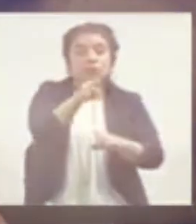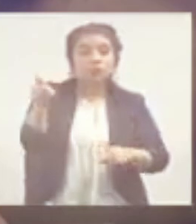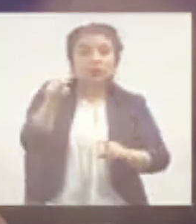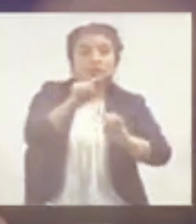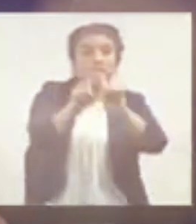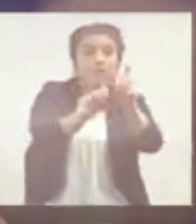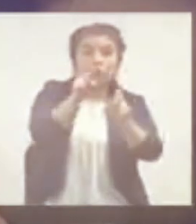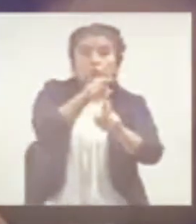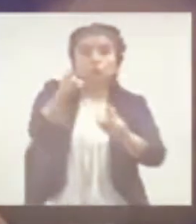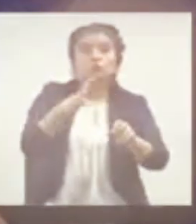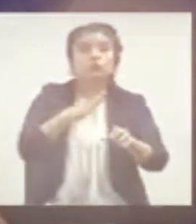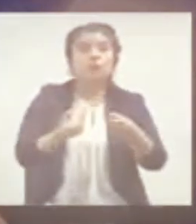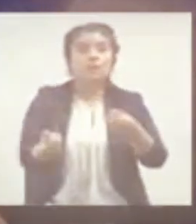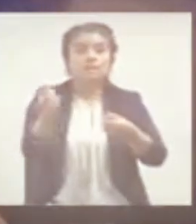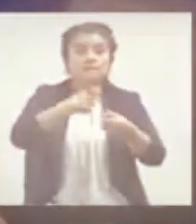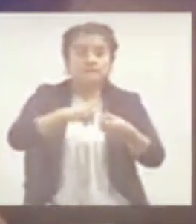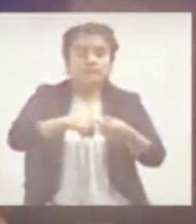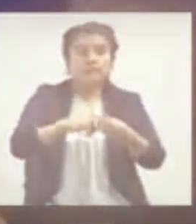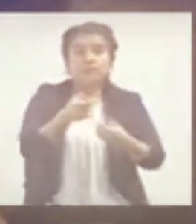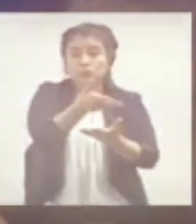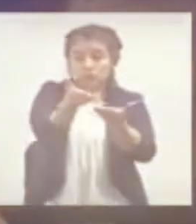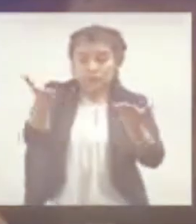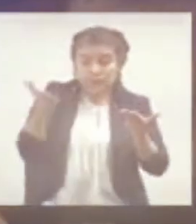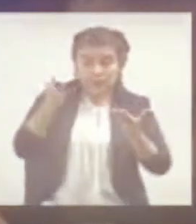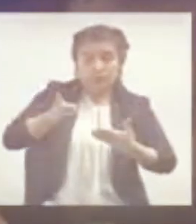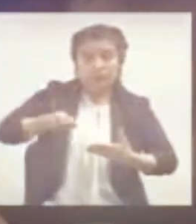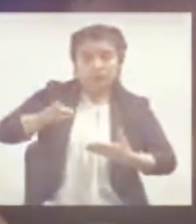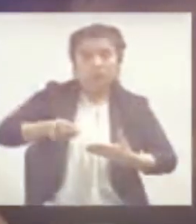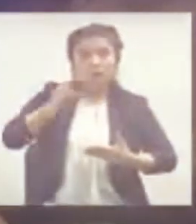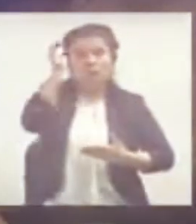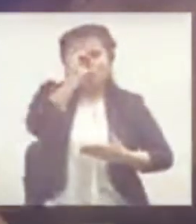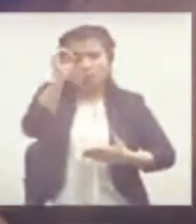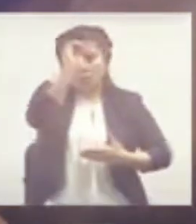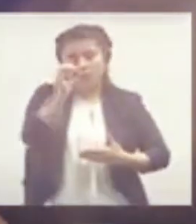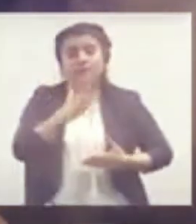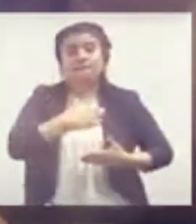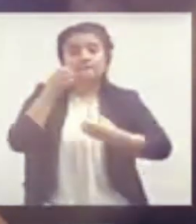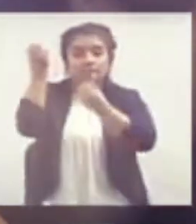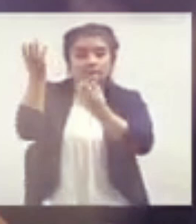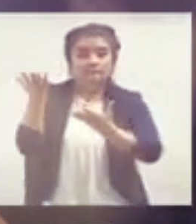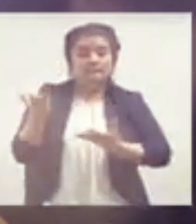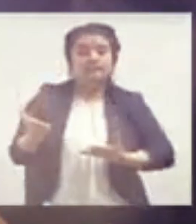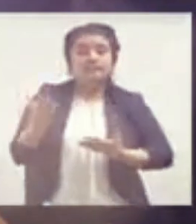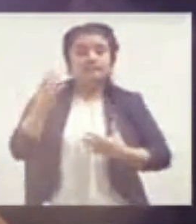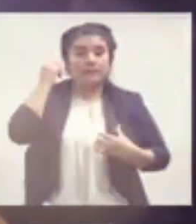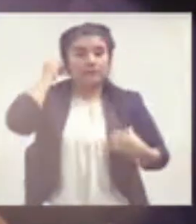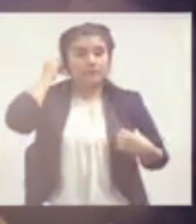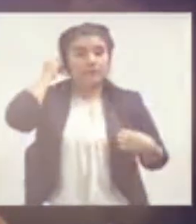alguna participación de alguno de los integrantes de la comisión al respecto. Me gustaría darle la palabra.